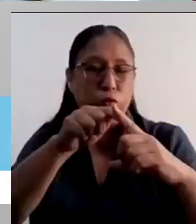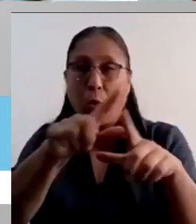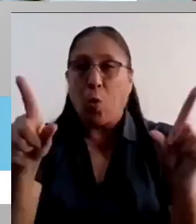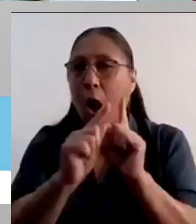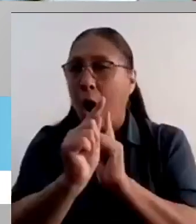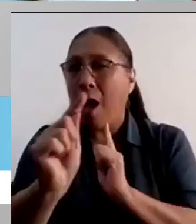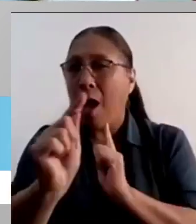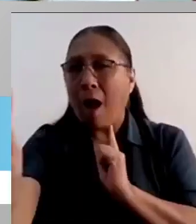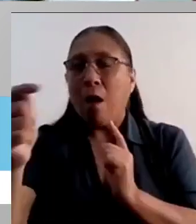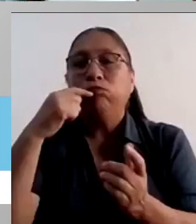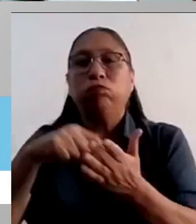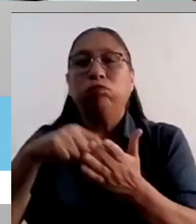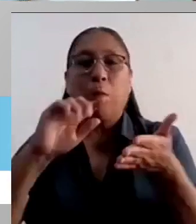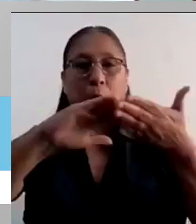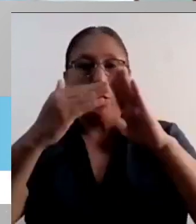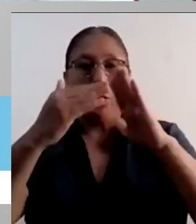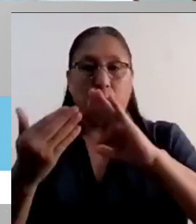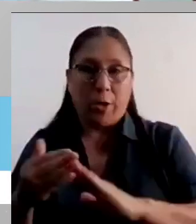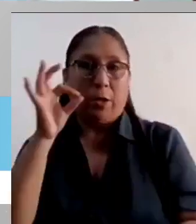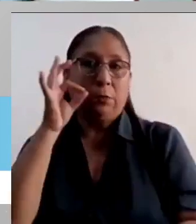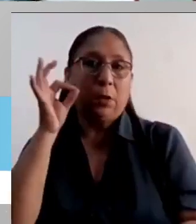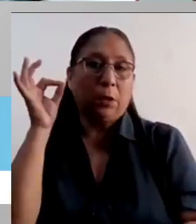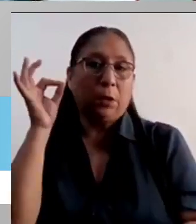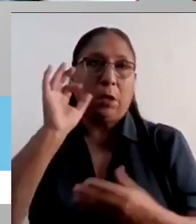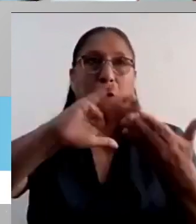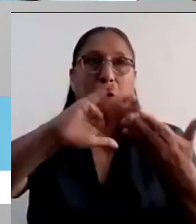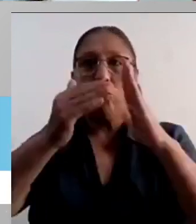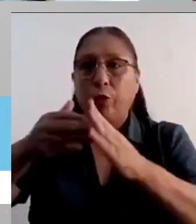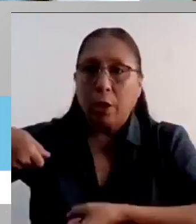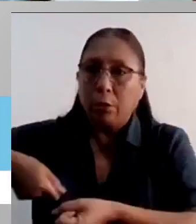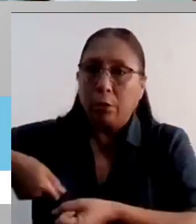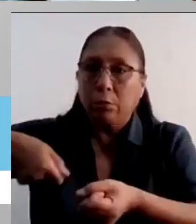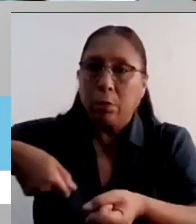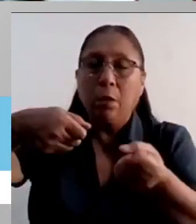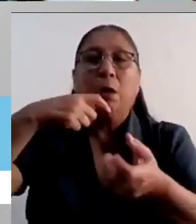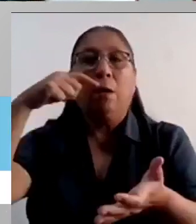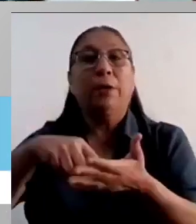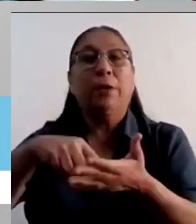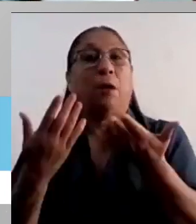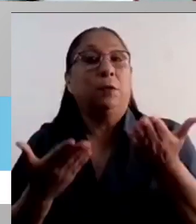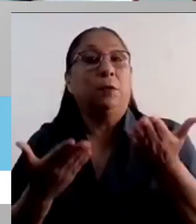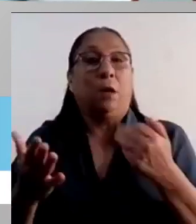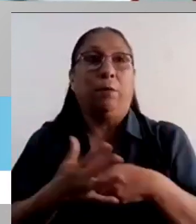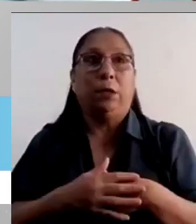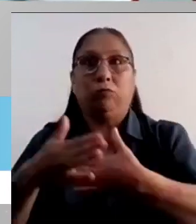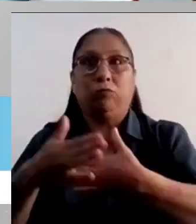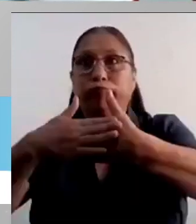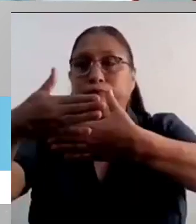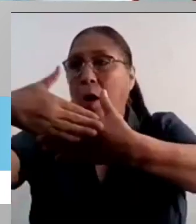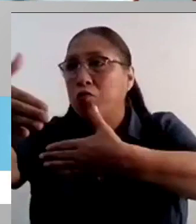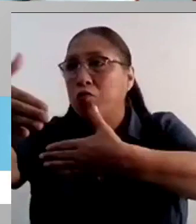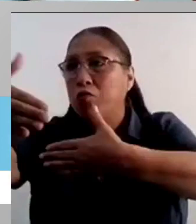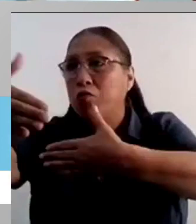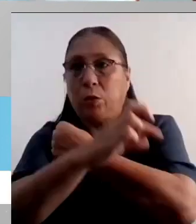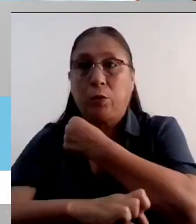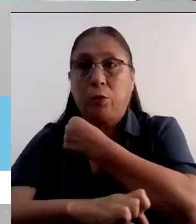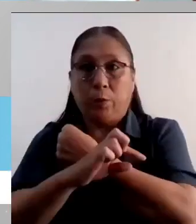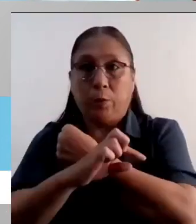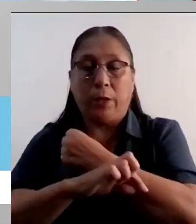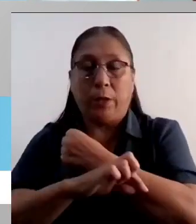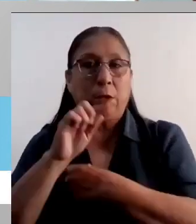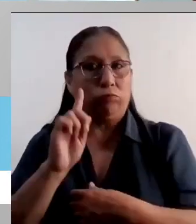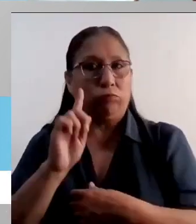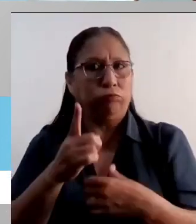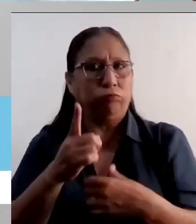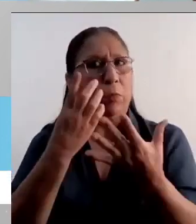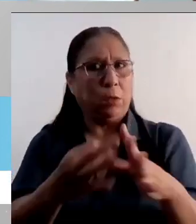como son las comunidades nativas, las comunidades campesinas, quizás también las zonas de frontera. Es importante que todos